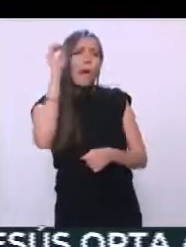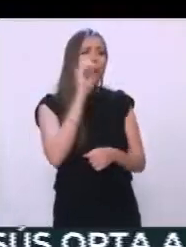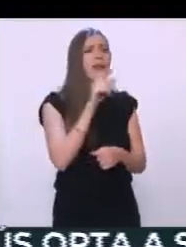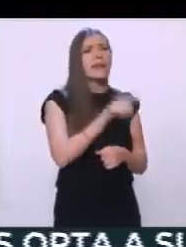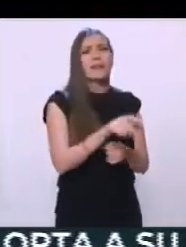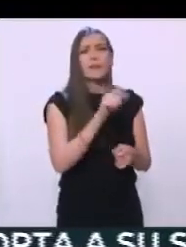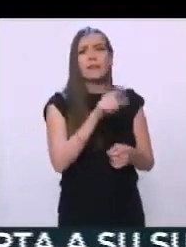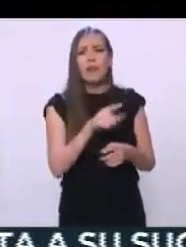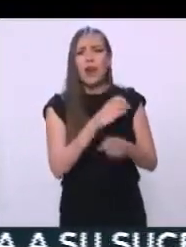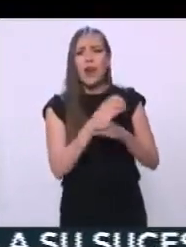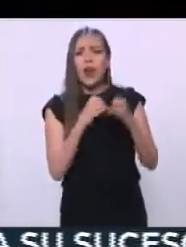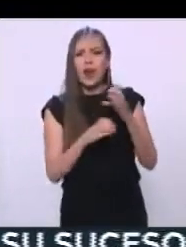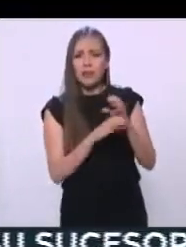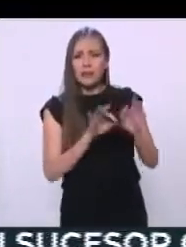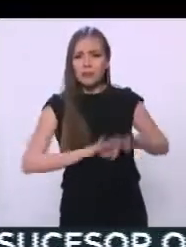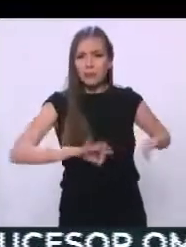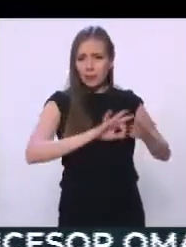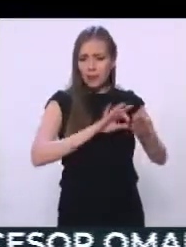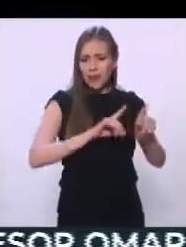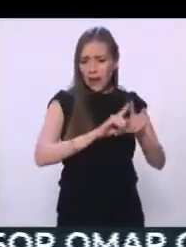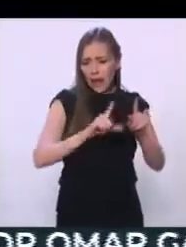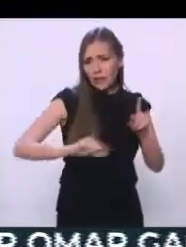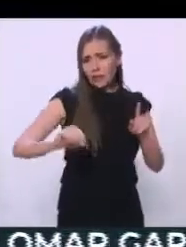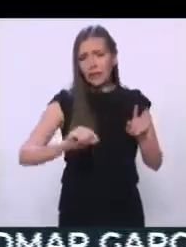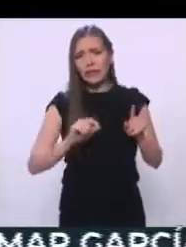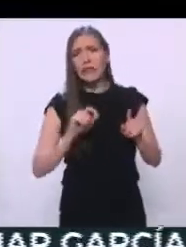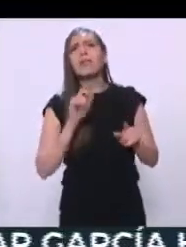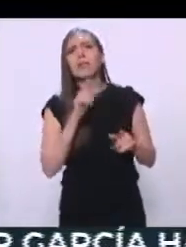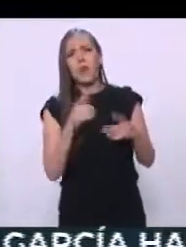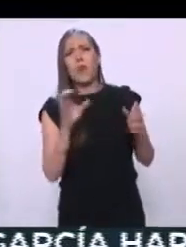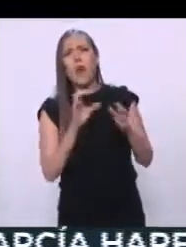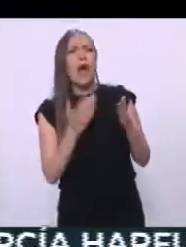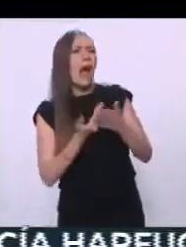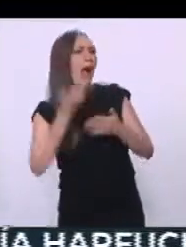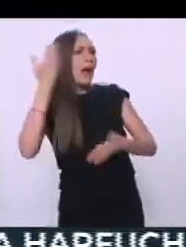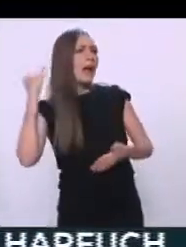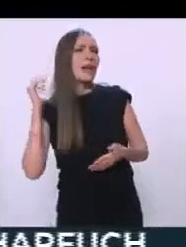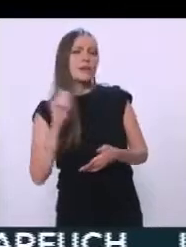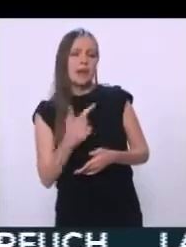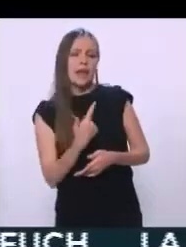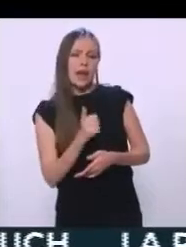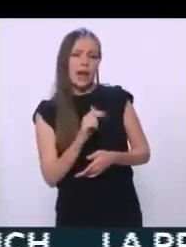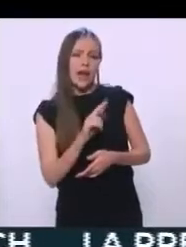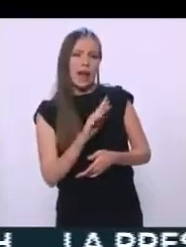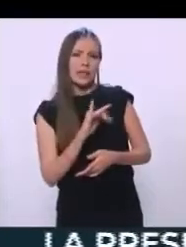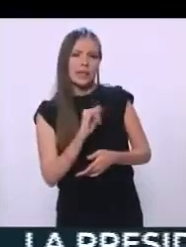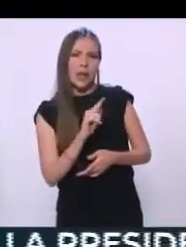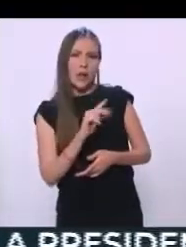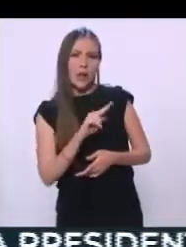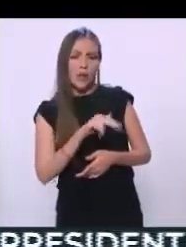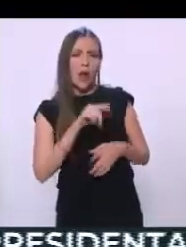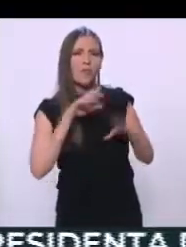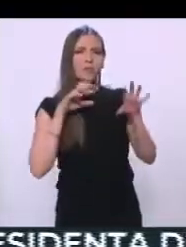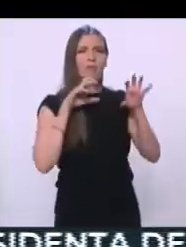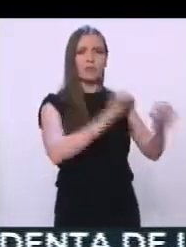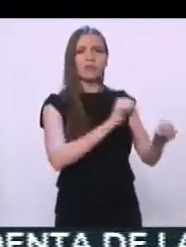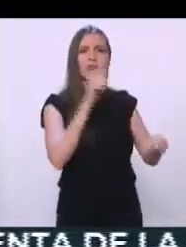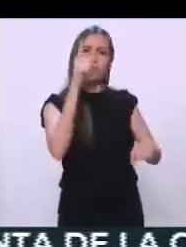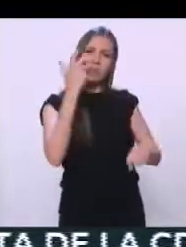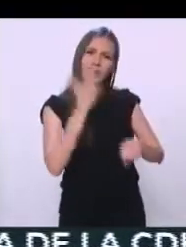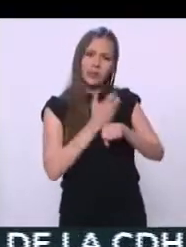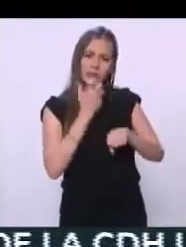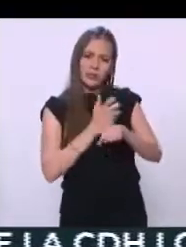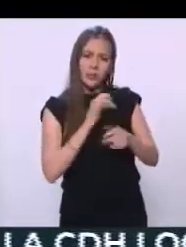nacional, cuando el caso, por ejemplo, García Luna, cuando salió a la luz esta detención en Estados Unidos en una corte federal de Nueva